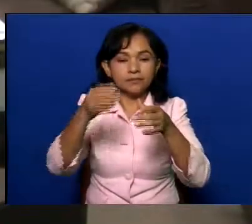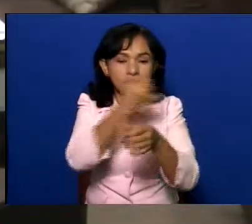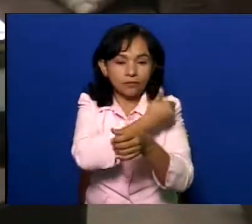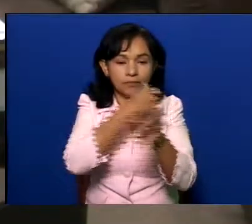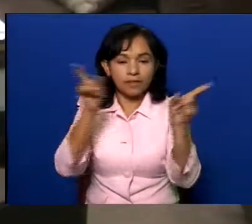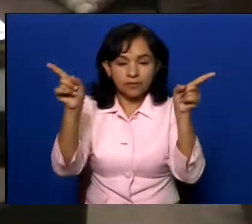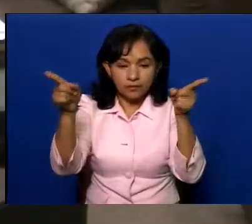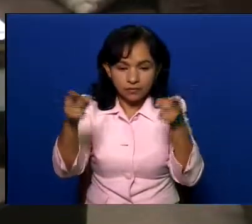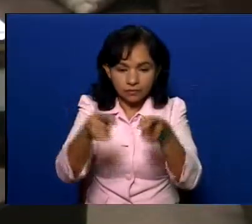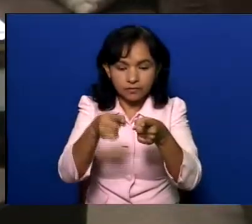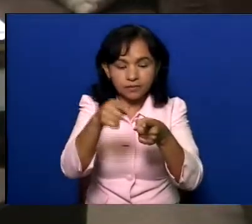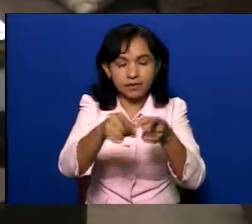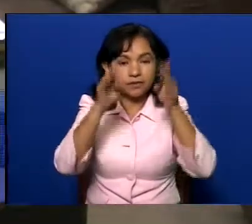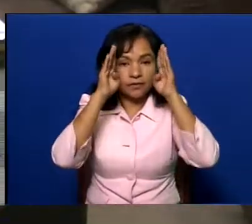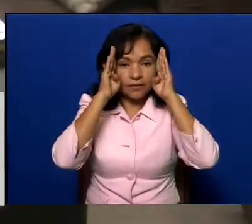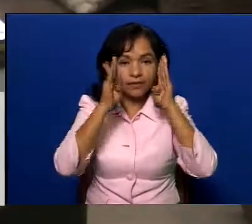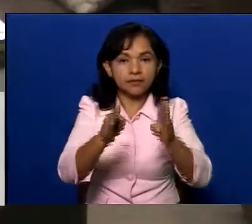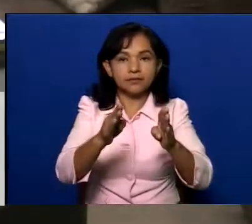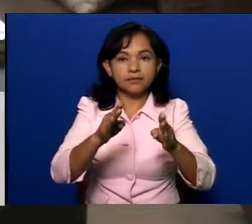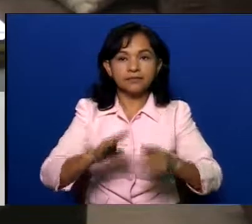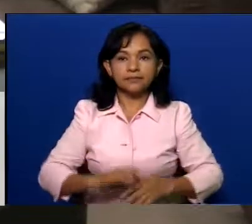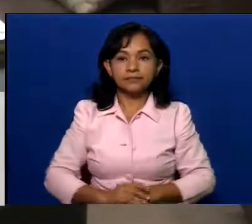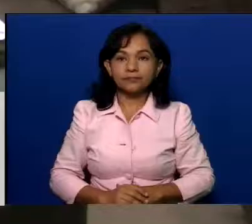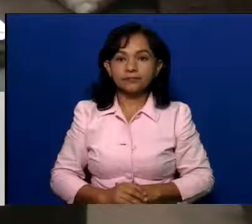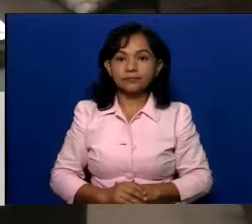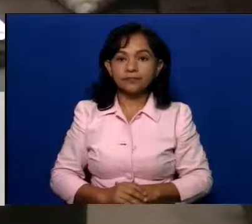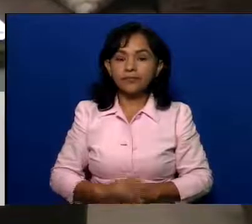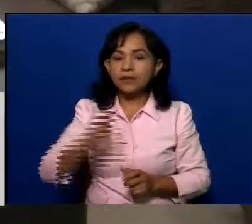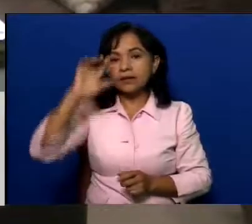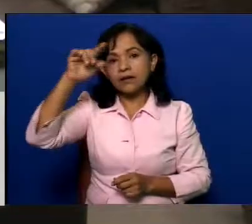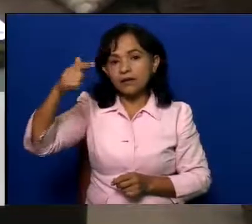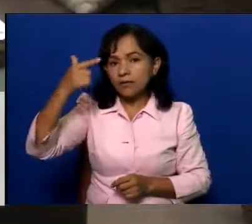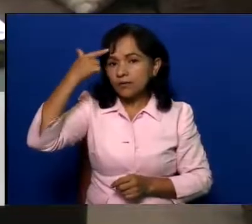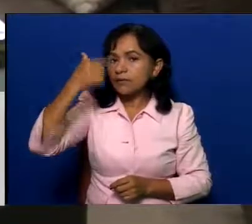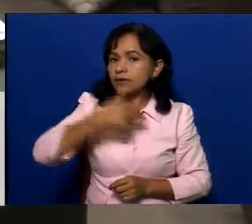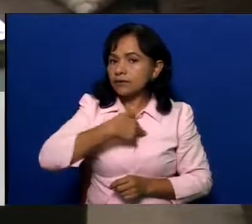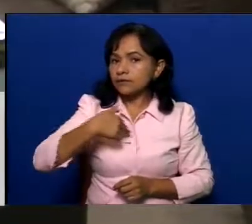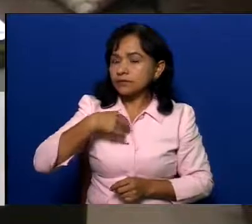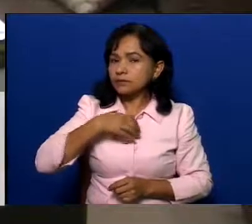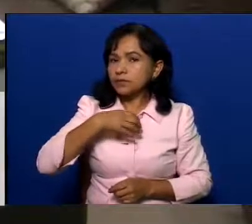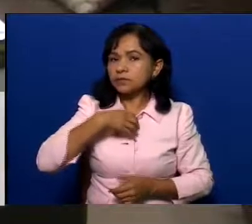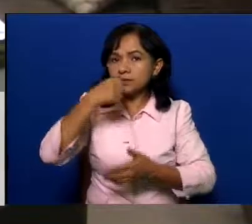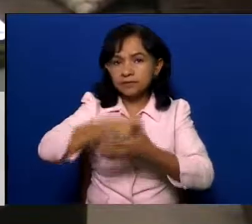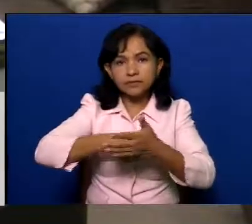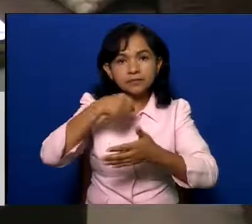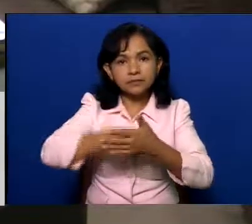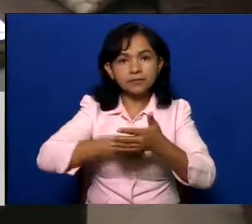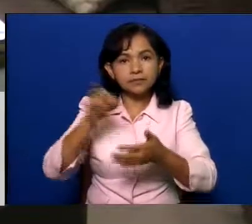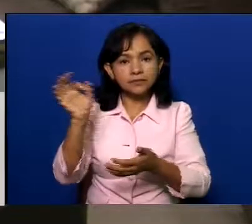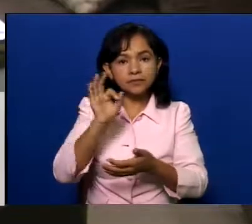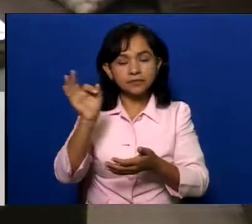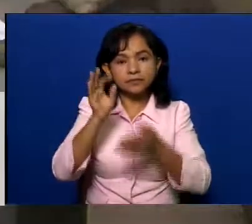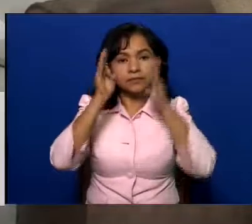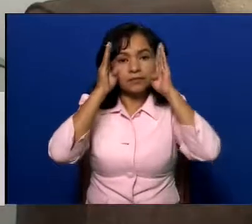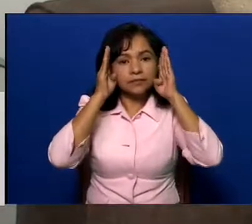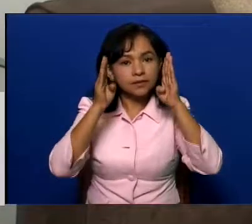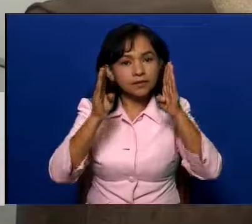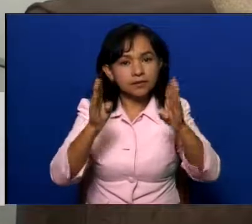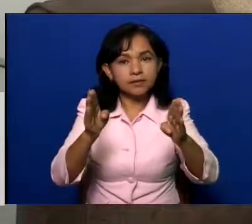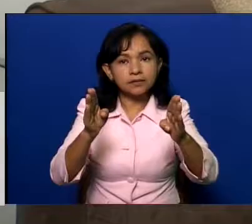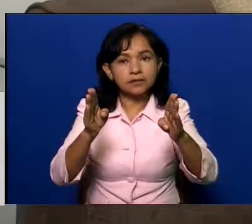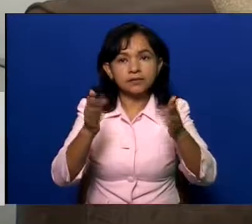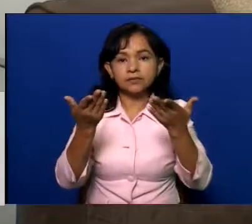cómo se desarrolla el cáncer en nuestro cuerpo humano, qué tipos de cáncer hay. Y ahorita vamos a conversar con la diputada sobre qué